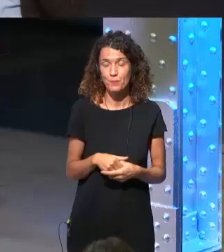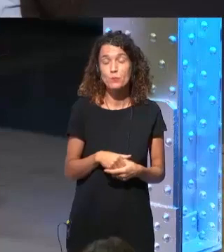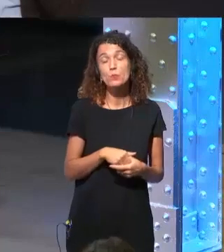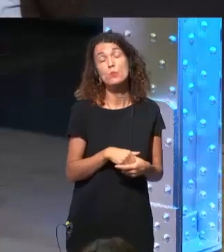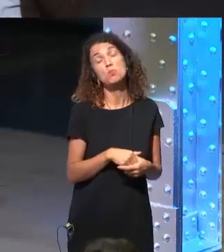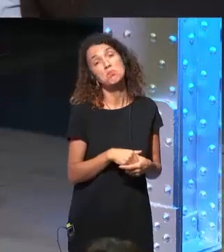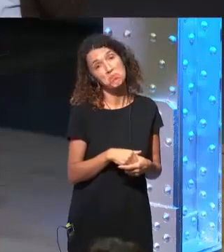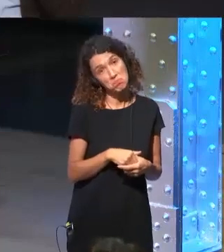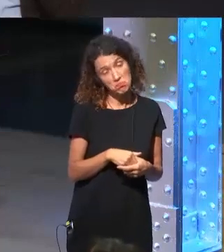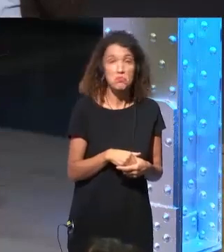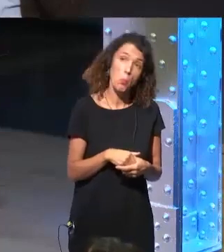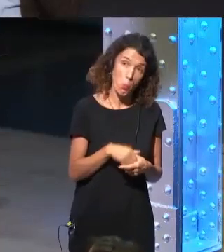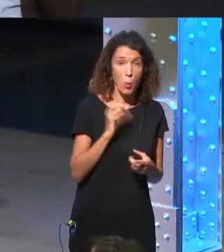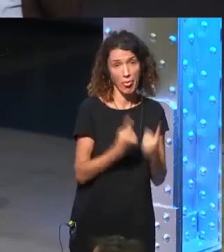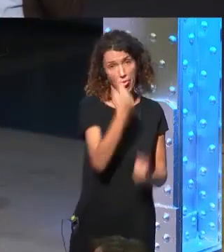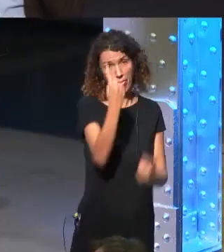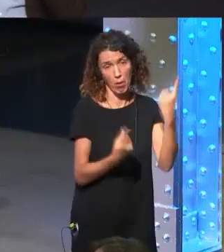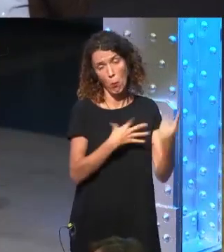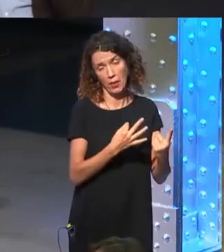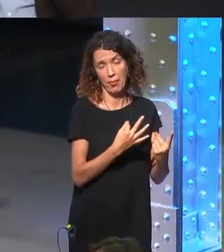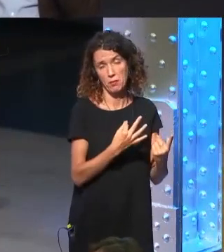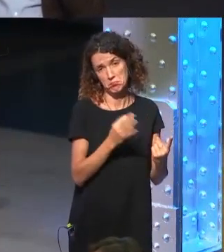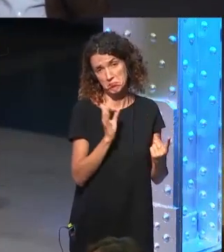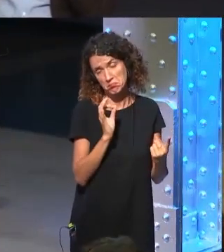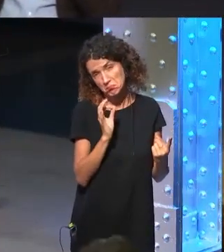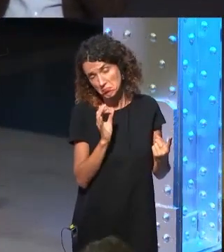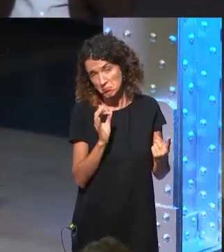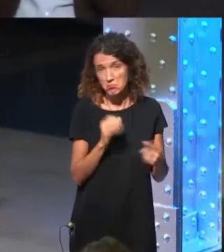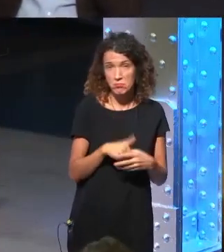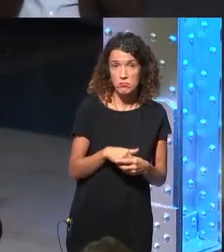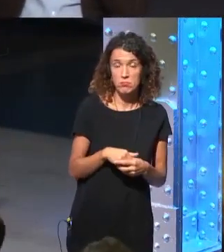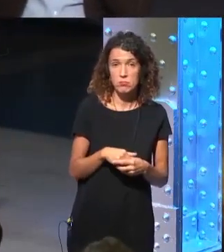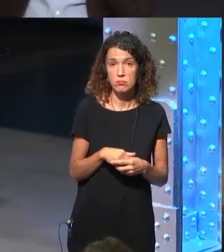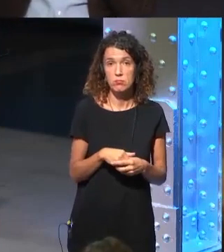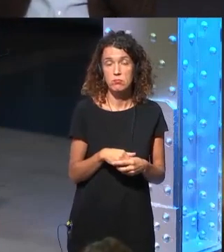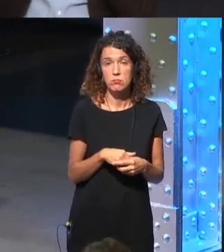Quizá en algún caso concreto esto puede ser verdad. Pero